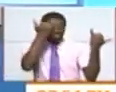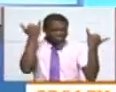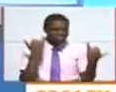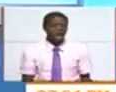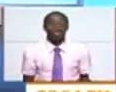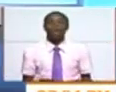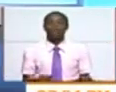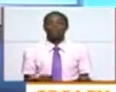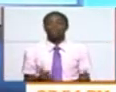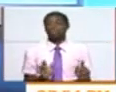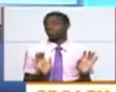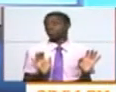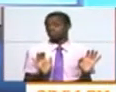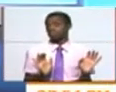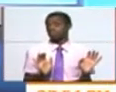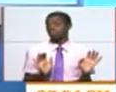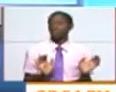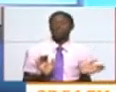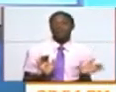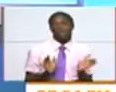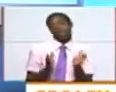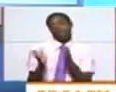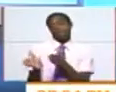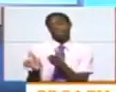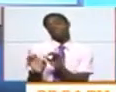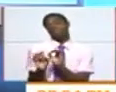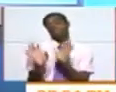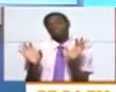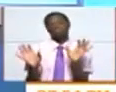Y del otro lado tenemos